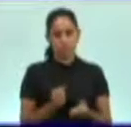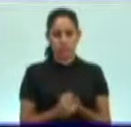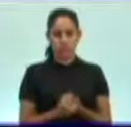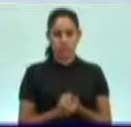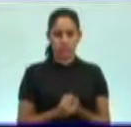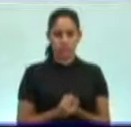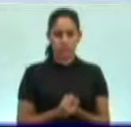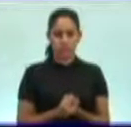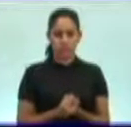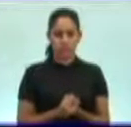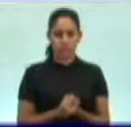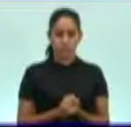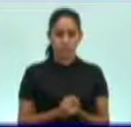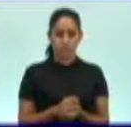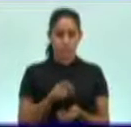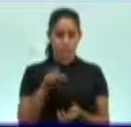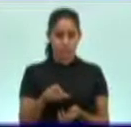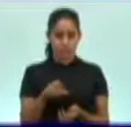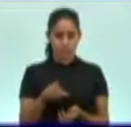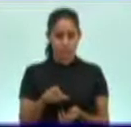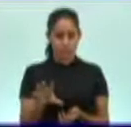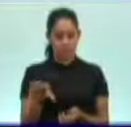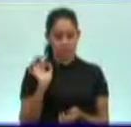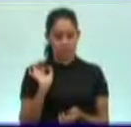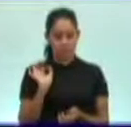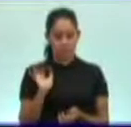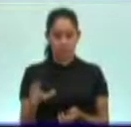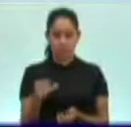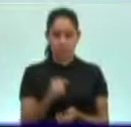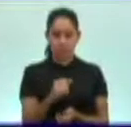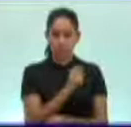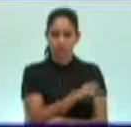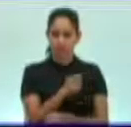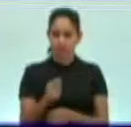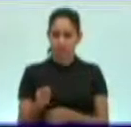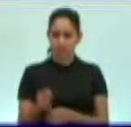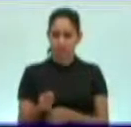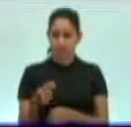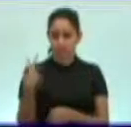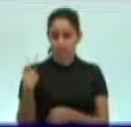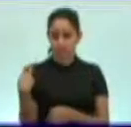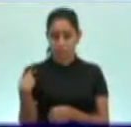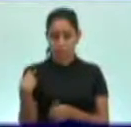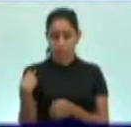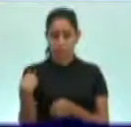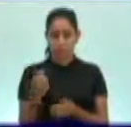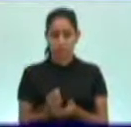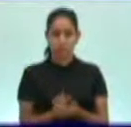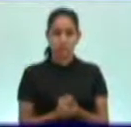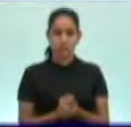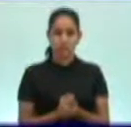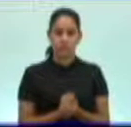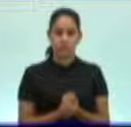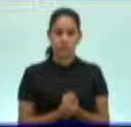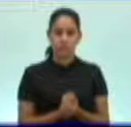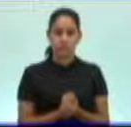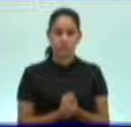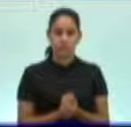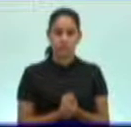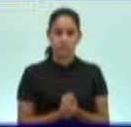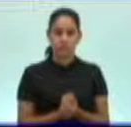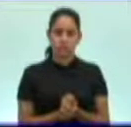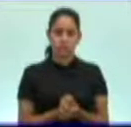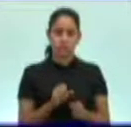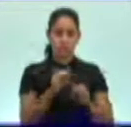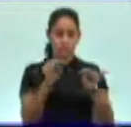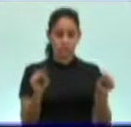estamos invitando a todos los maestros, docentes y directivos a un sistema de